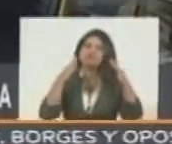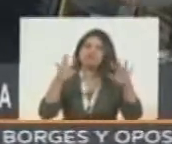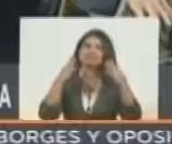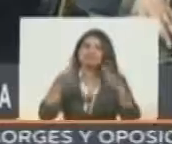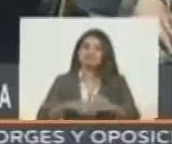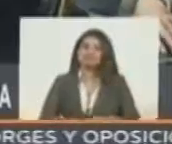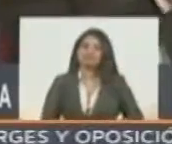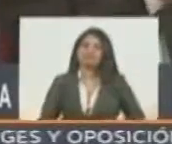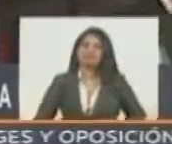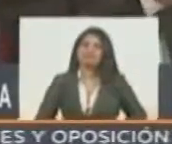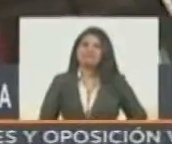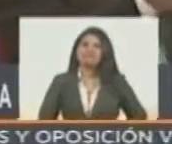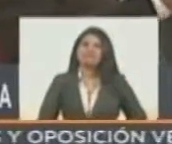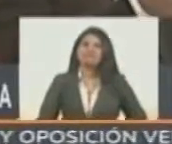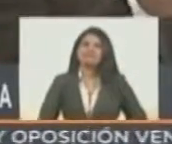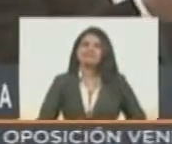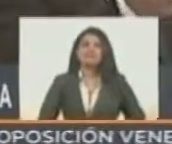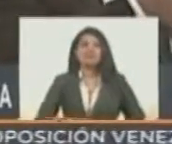Ayer